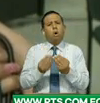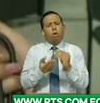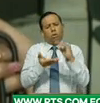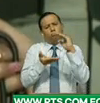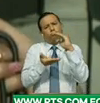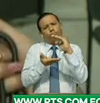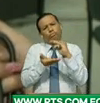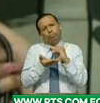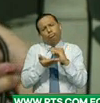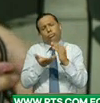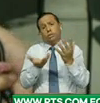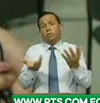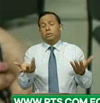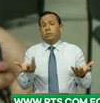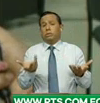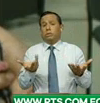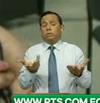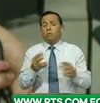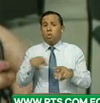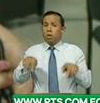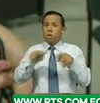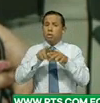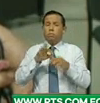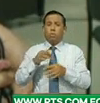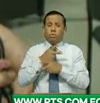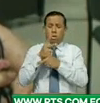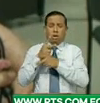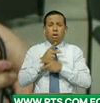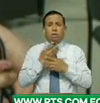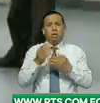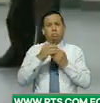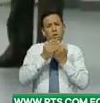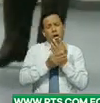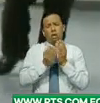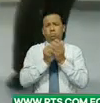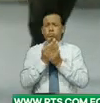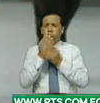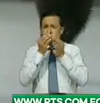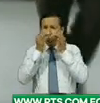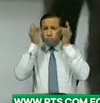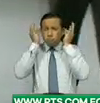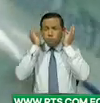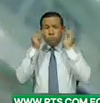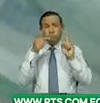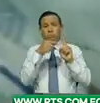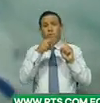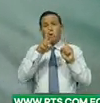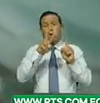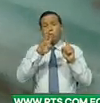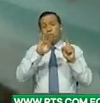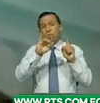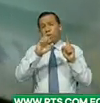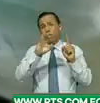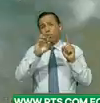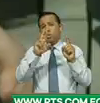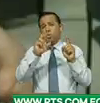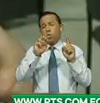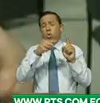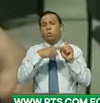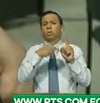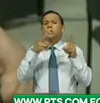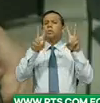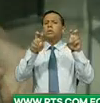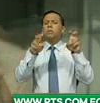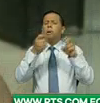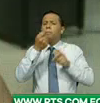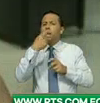finalidad de evitar los contagios, entre otros mascarillas, guantes. Javier Buitrón indica que lo mismo ocurre con las medicinas. Estamos